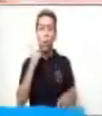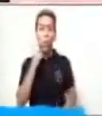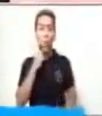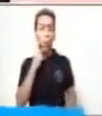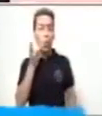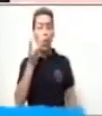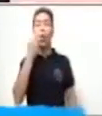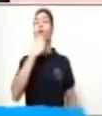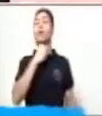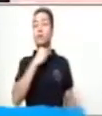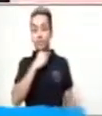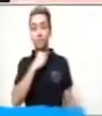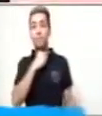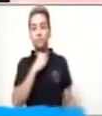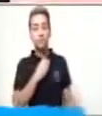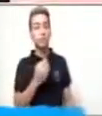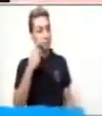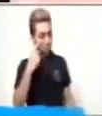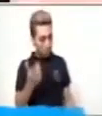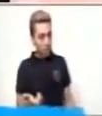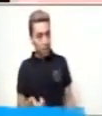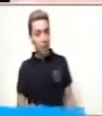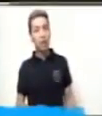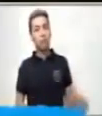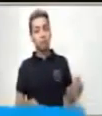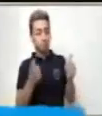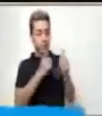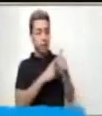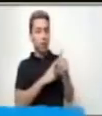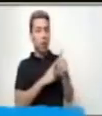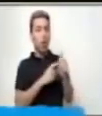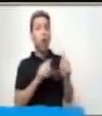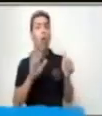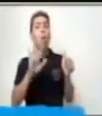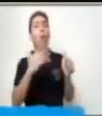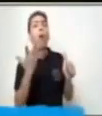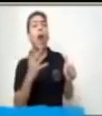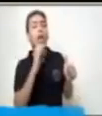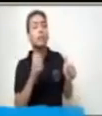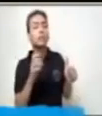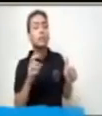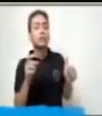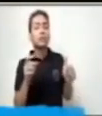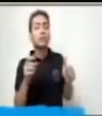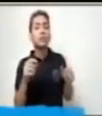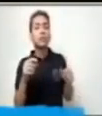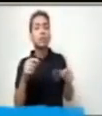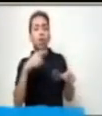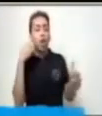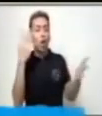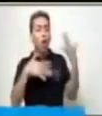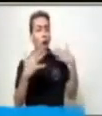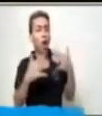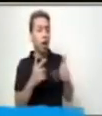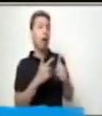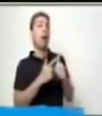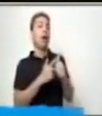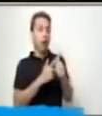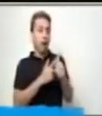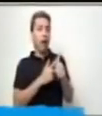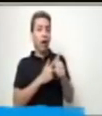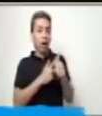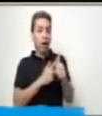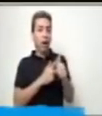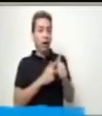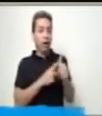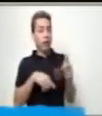Primero, determinamos cuál era su color. Otra característica es que